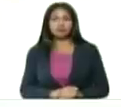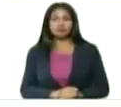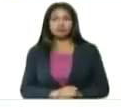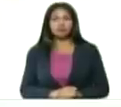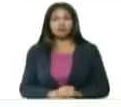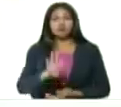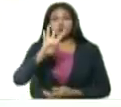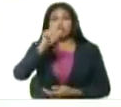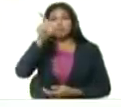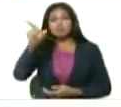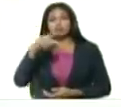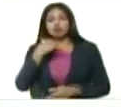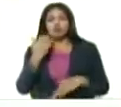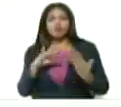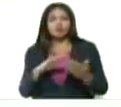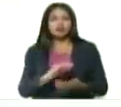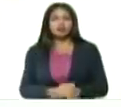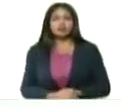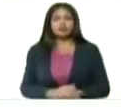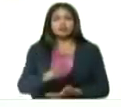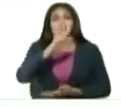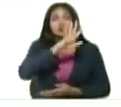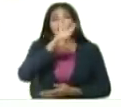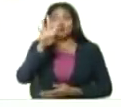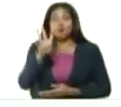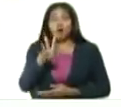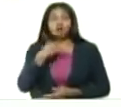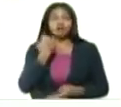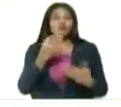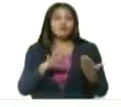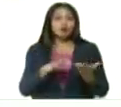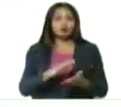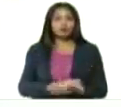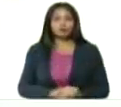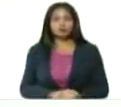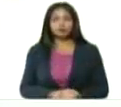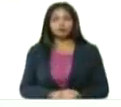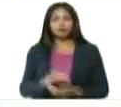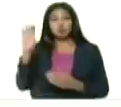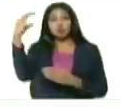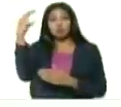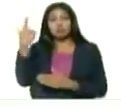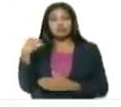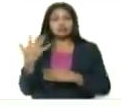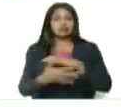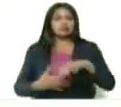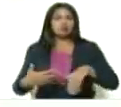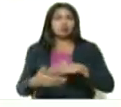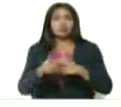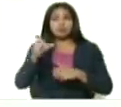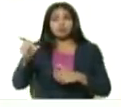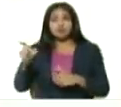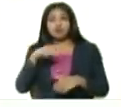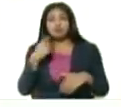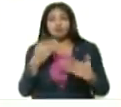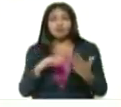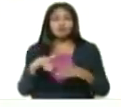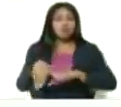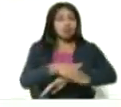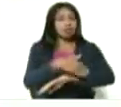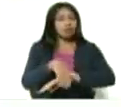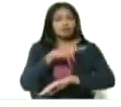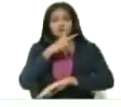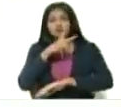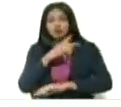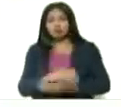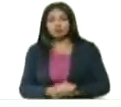4 fallecidos para llegar a 54 fallecidos. Colombia tiene una crisis, la gente se está muriendo en las calles. Y hay